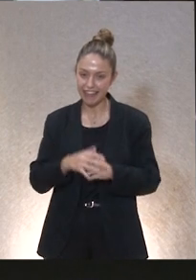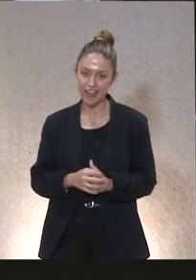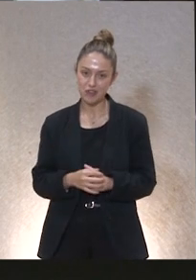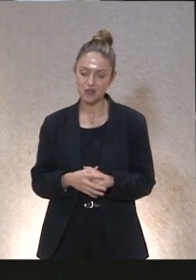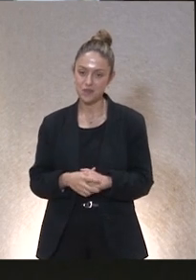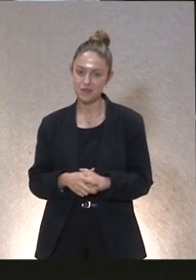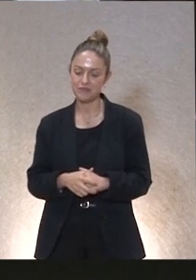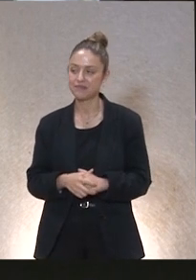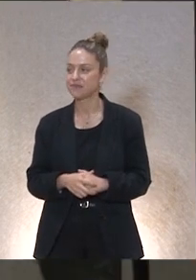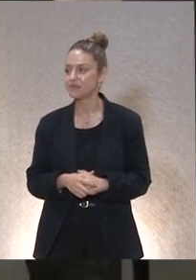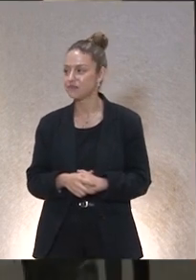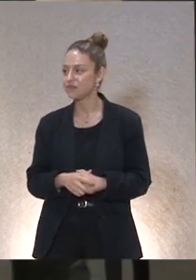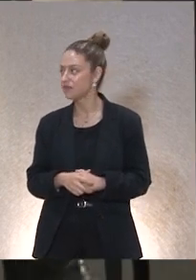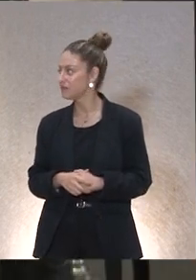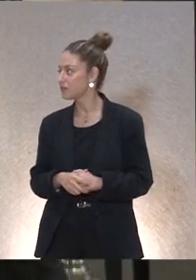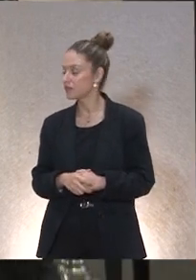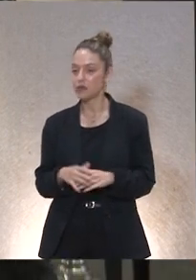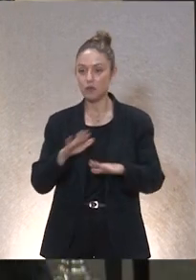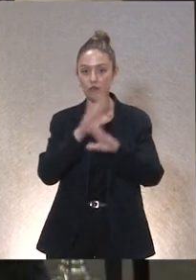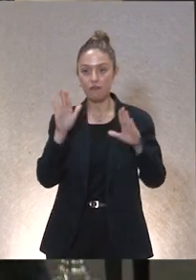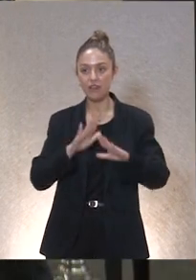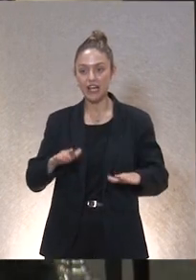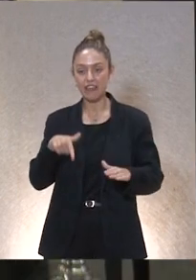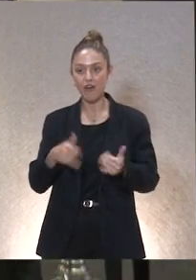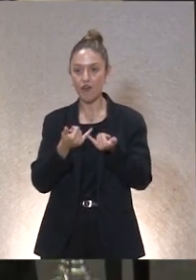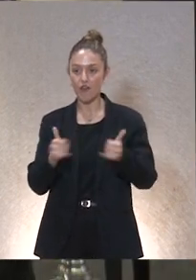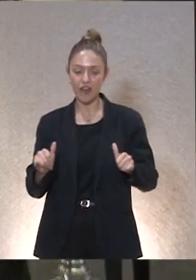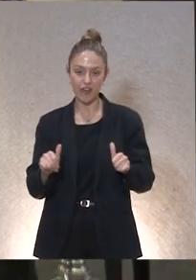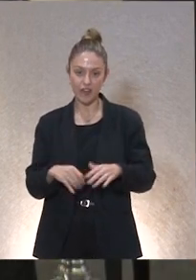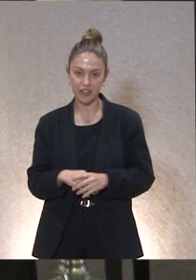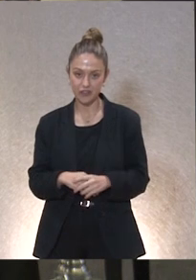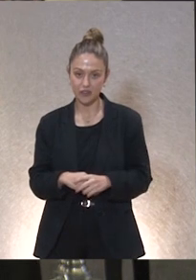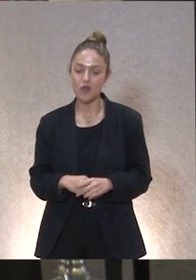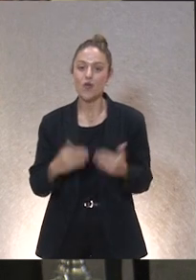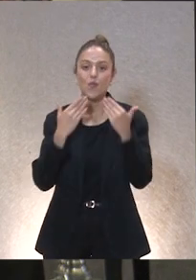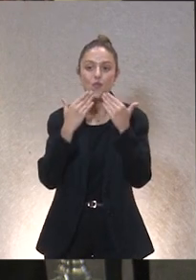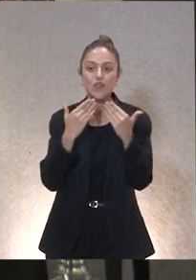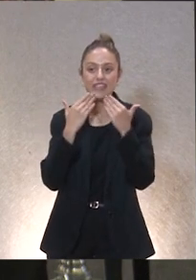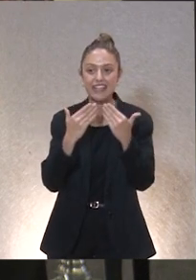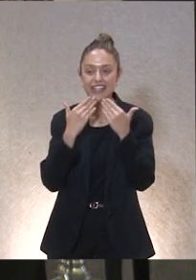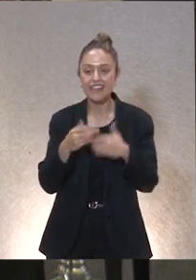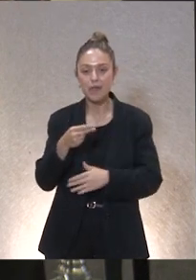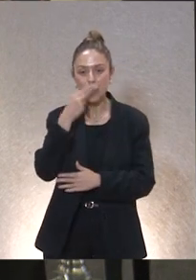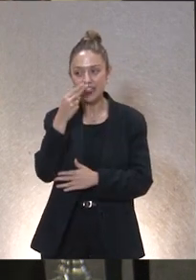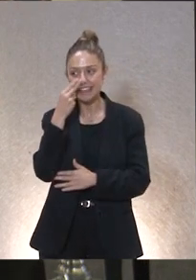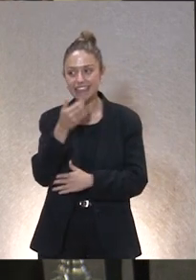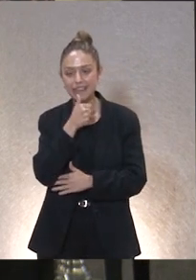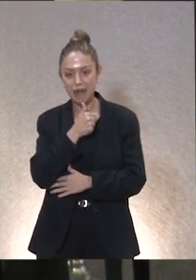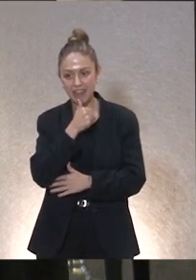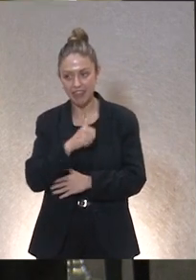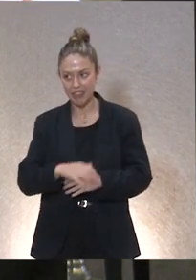así pues nos toca finalizar la jornada de hoy Muchas gracias por vuestro interés y vuestra